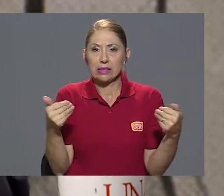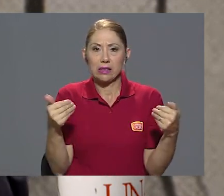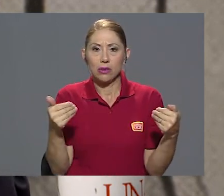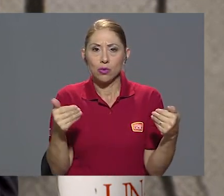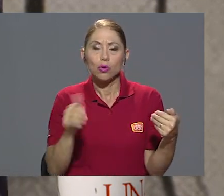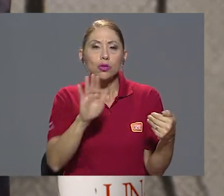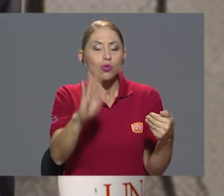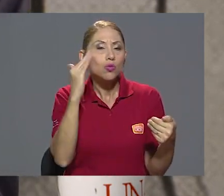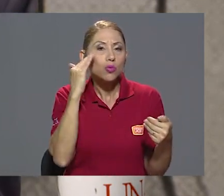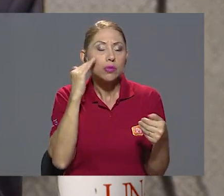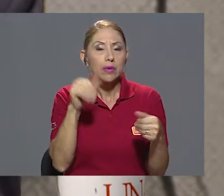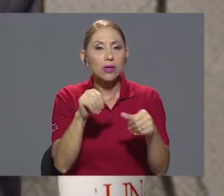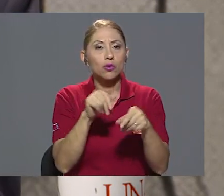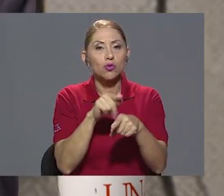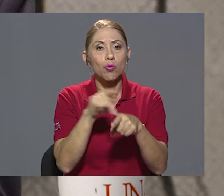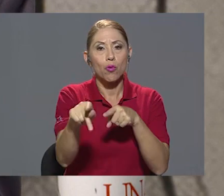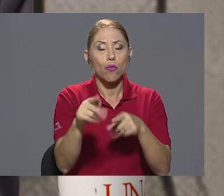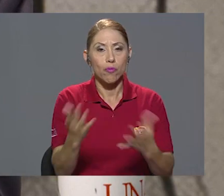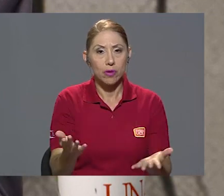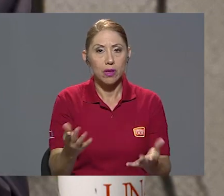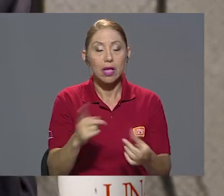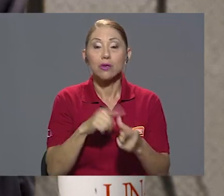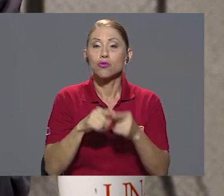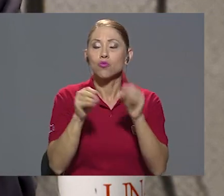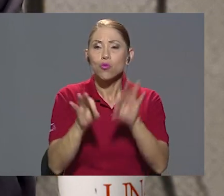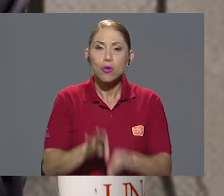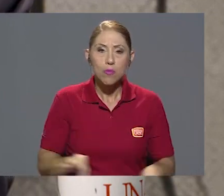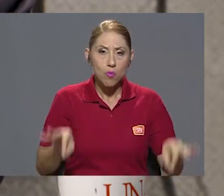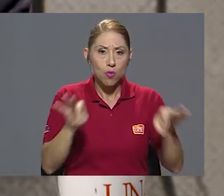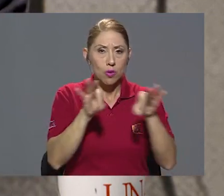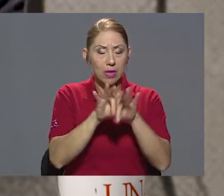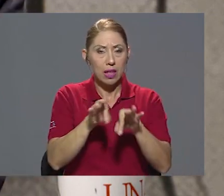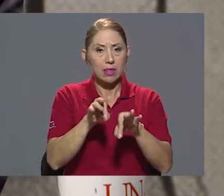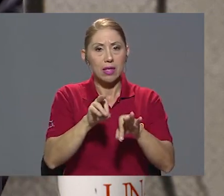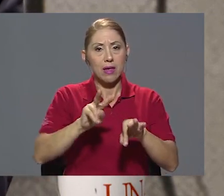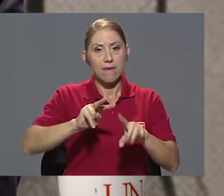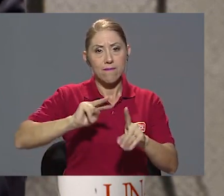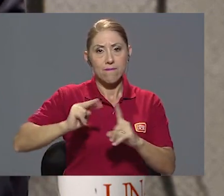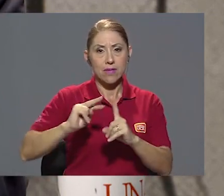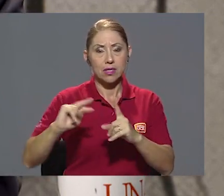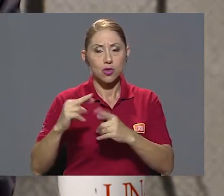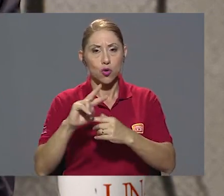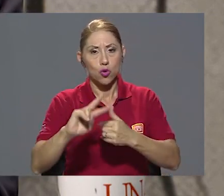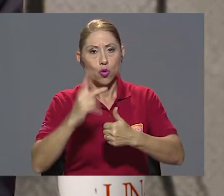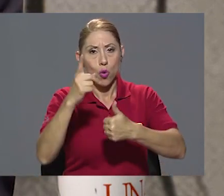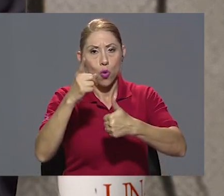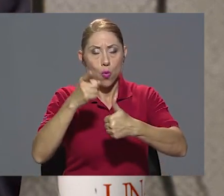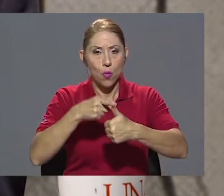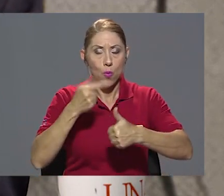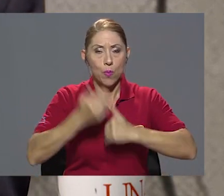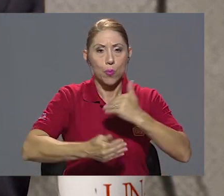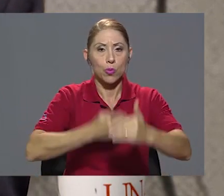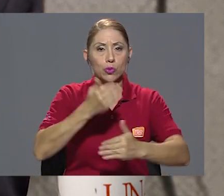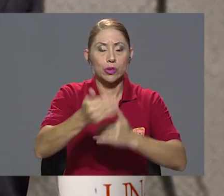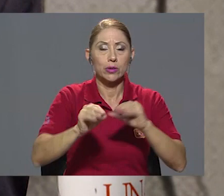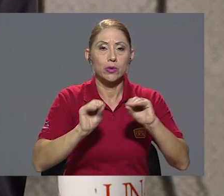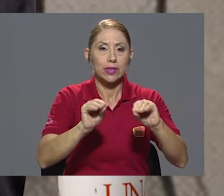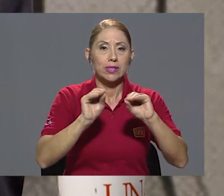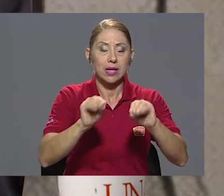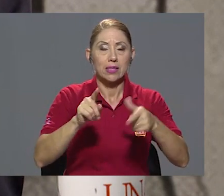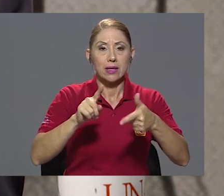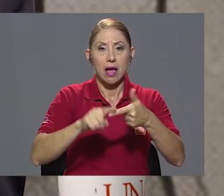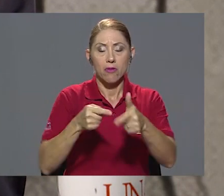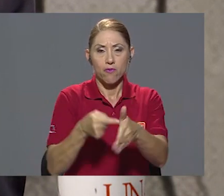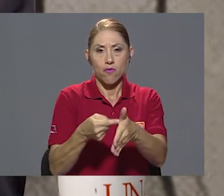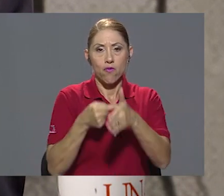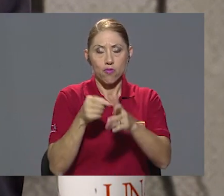no perder esa doble visión entre el proceso de enseñanza y los requerimientos